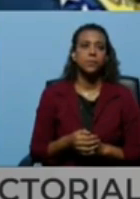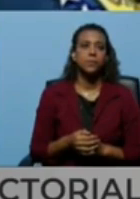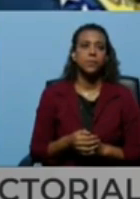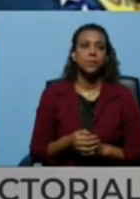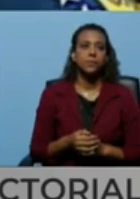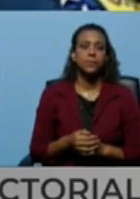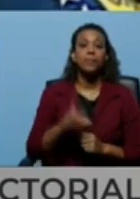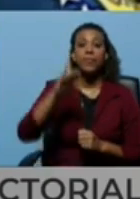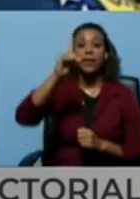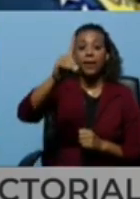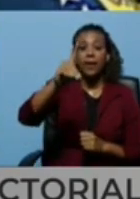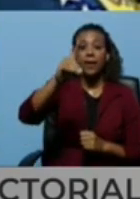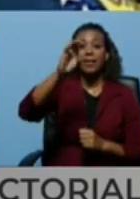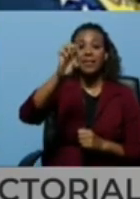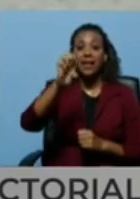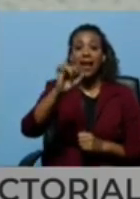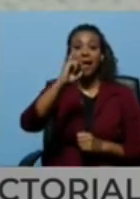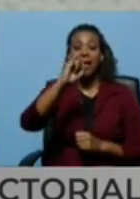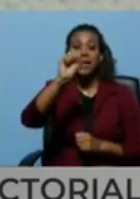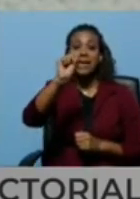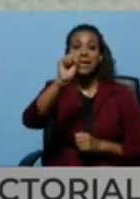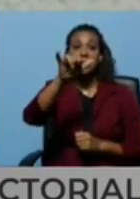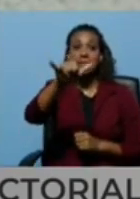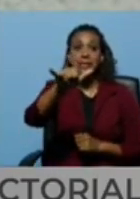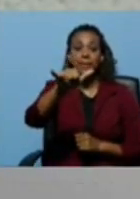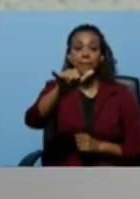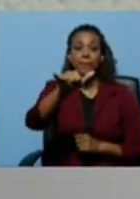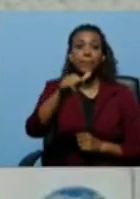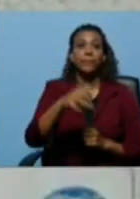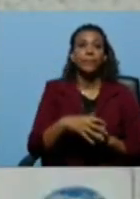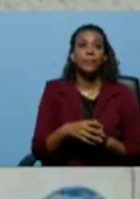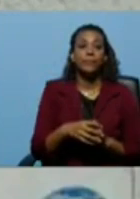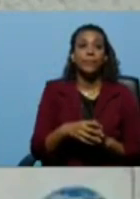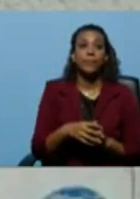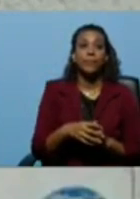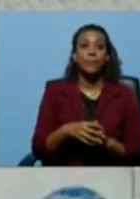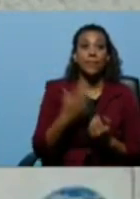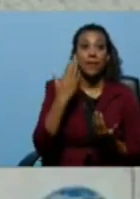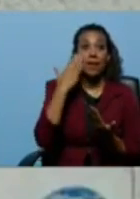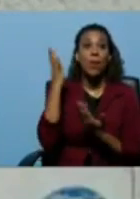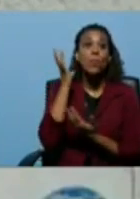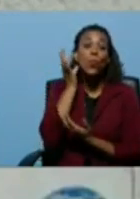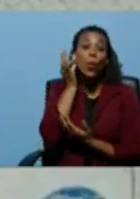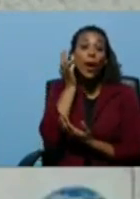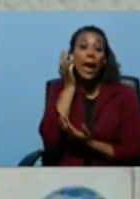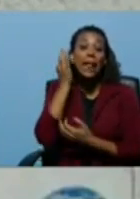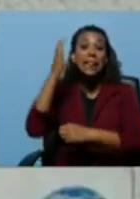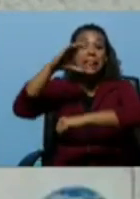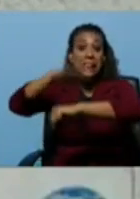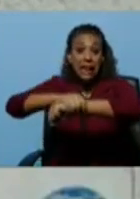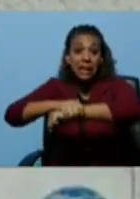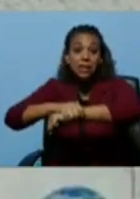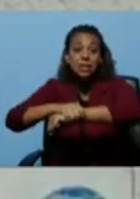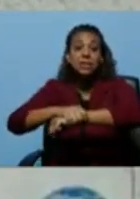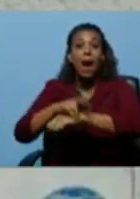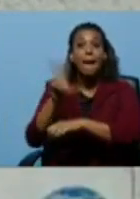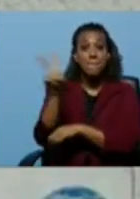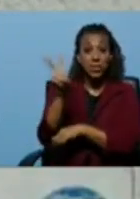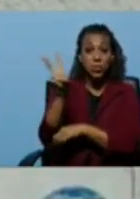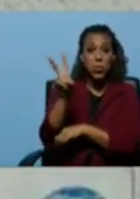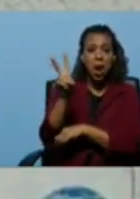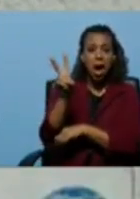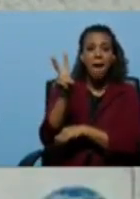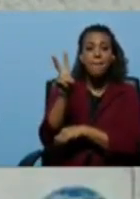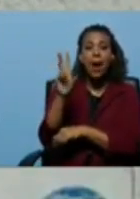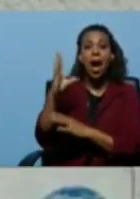se llama Daisy Hugles González. Daisy Hugles González, una venezolana que andaba por